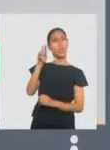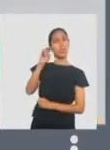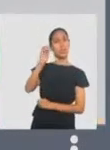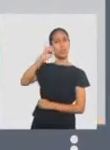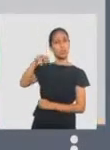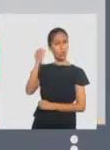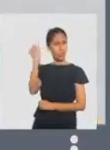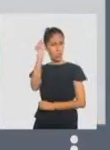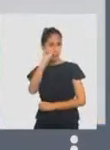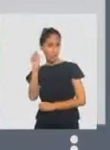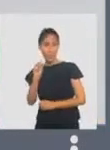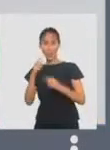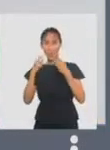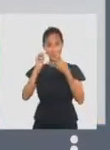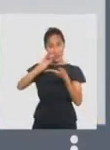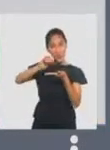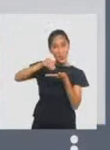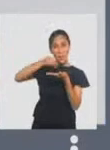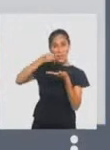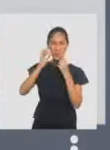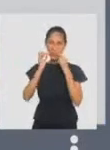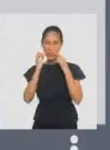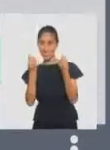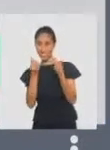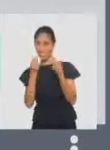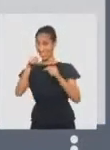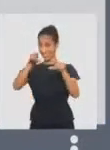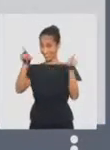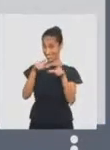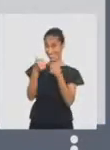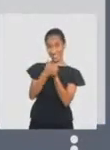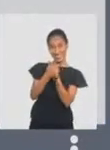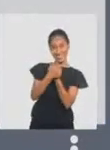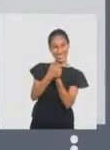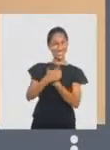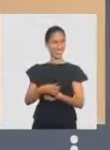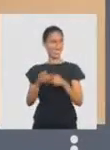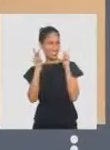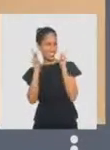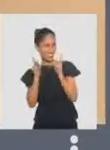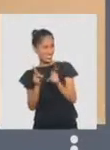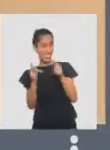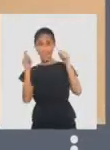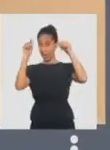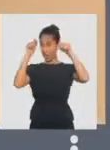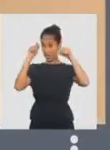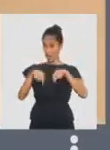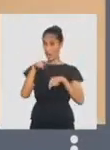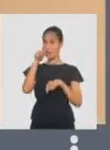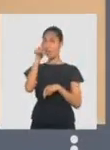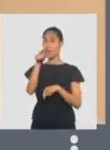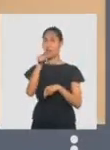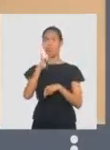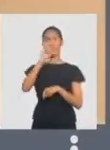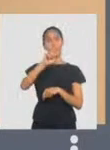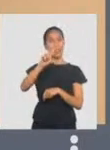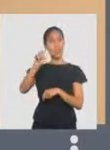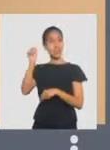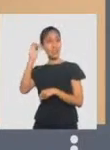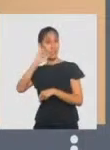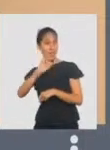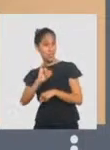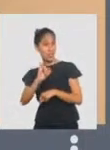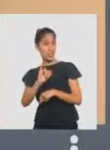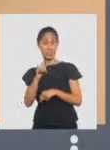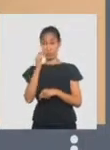Señor Rojas, delicious cupcakes quinoa from Ayacucho. Okay, now is your turn,